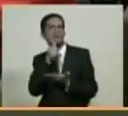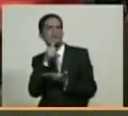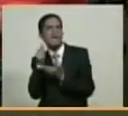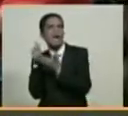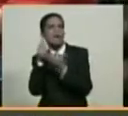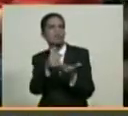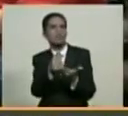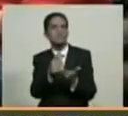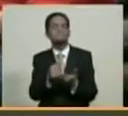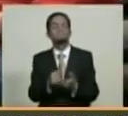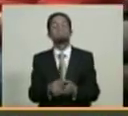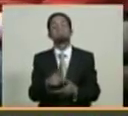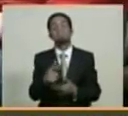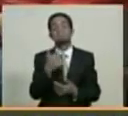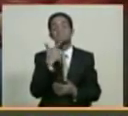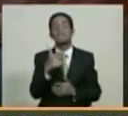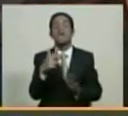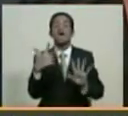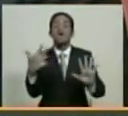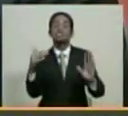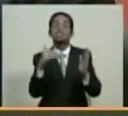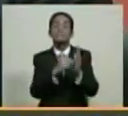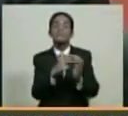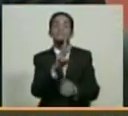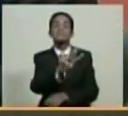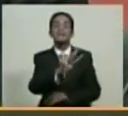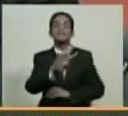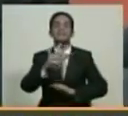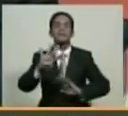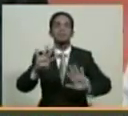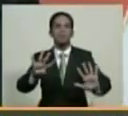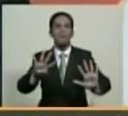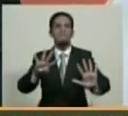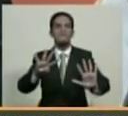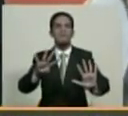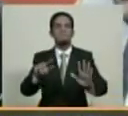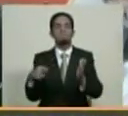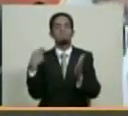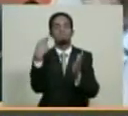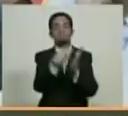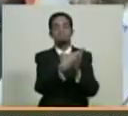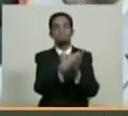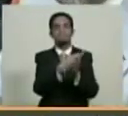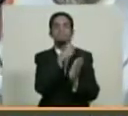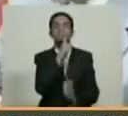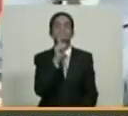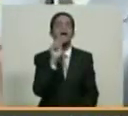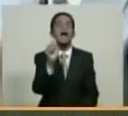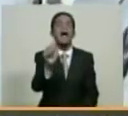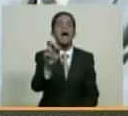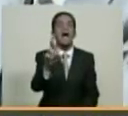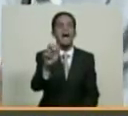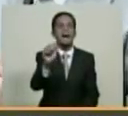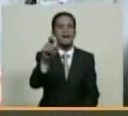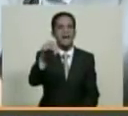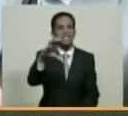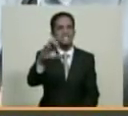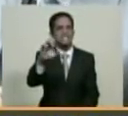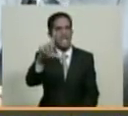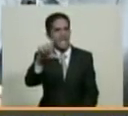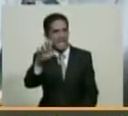son 8.039 aranceles. Estos 8.039 aranceles van dirigidos ¿a dónde? A los bienes de